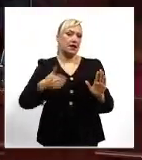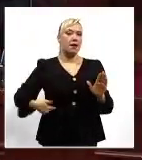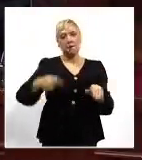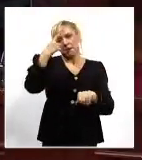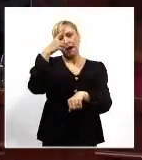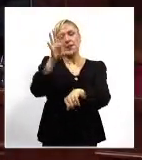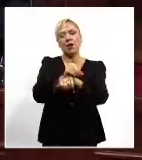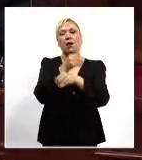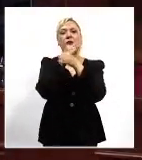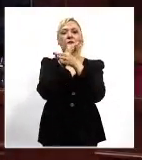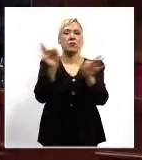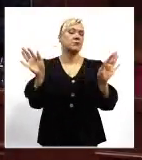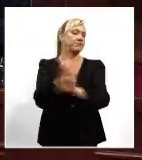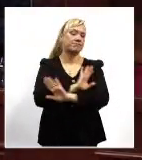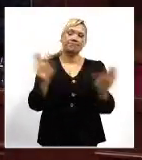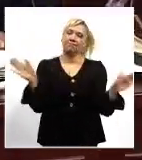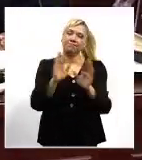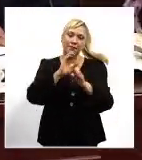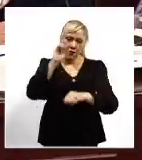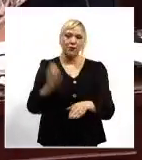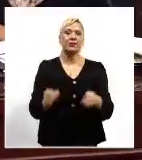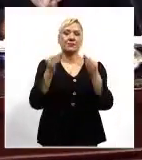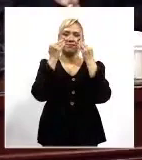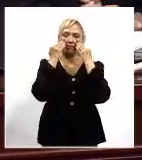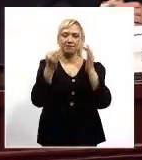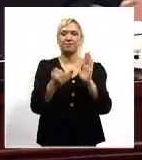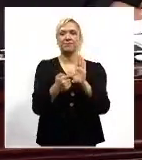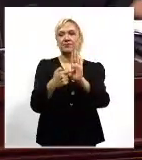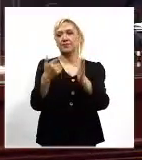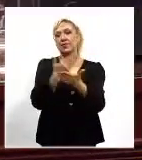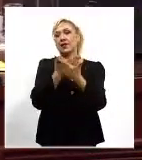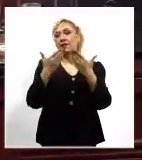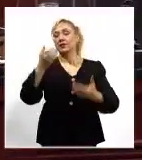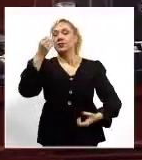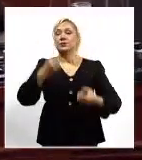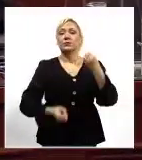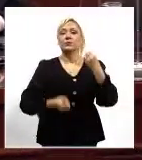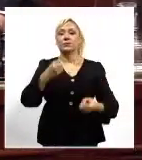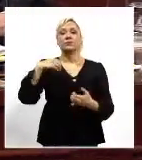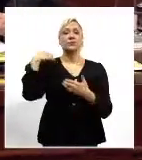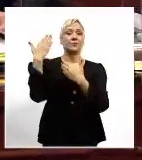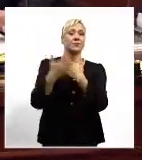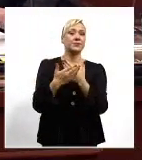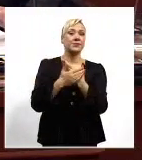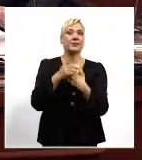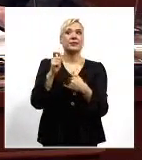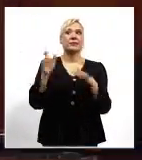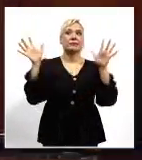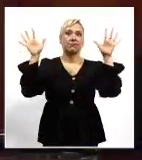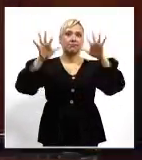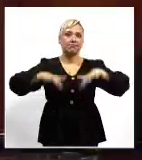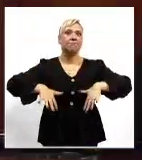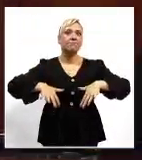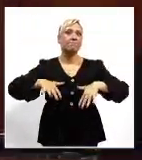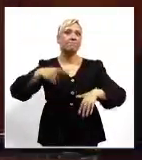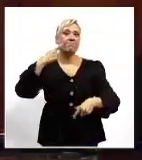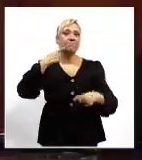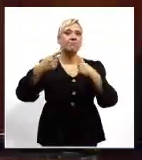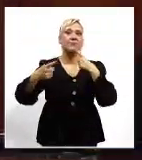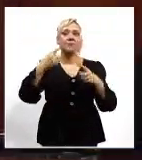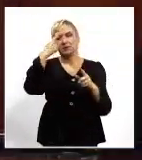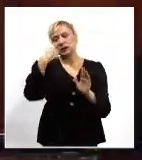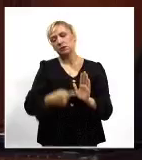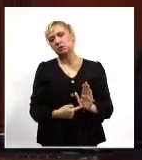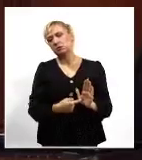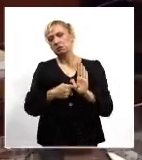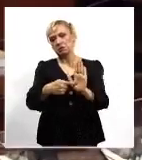autorizaciones. Los efectos de la resolución serán definidos por el Pleno de la Corte en la próxima sesión pública. Para el canal del Poder